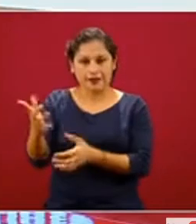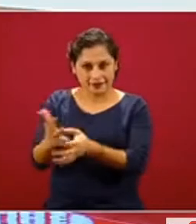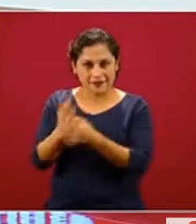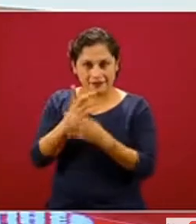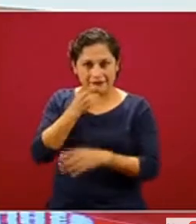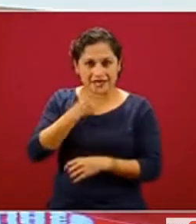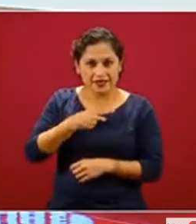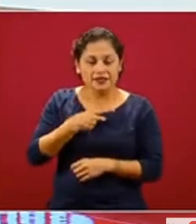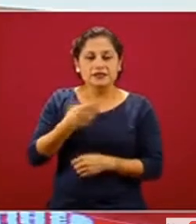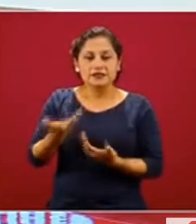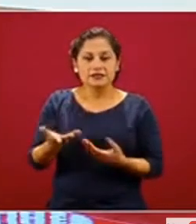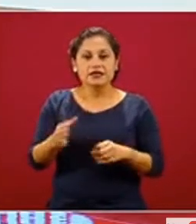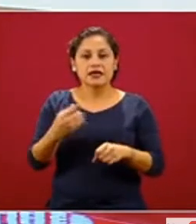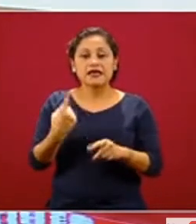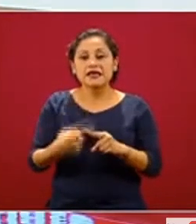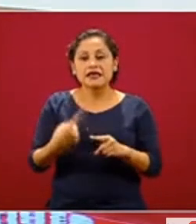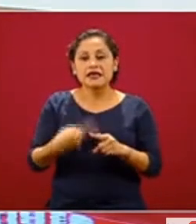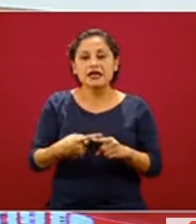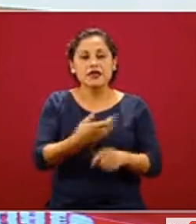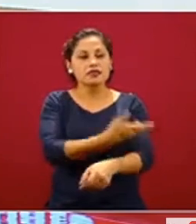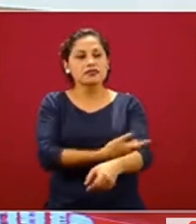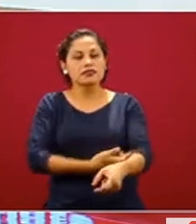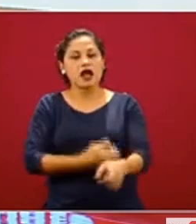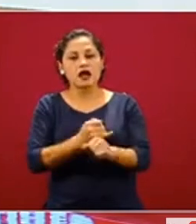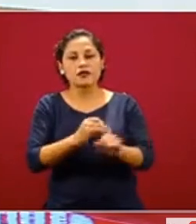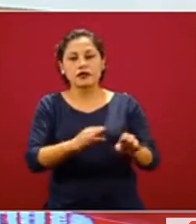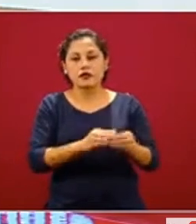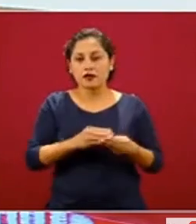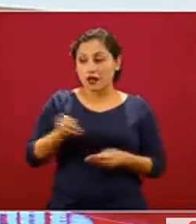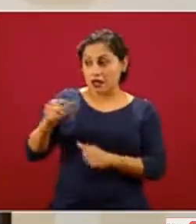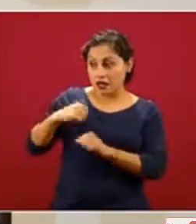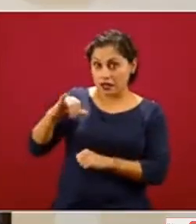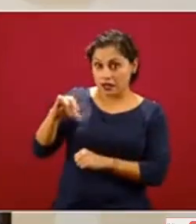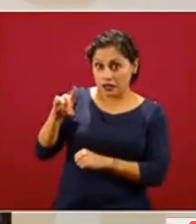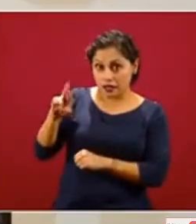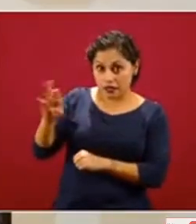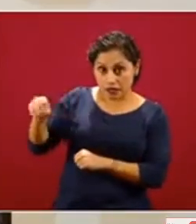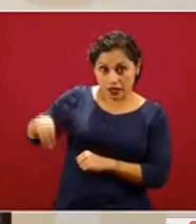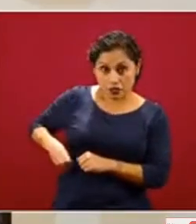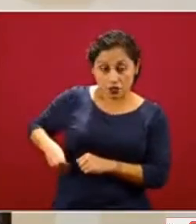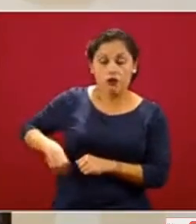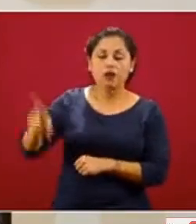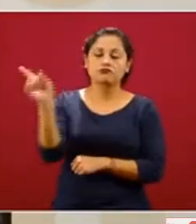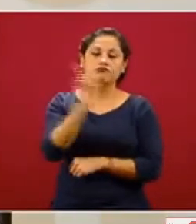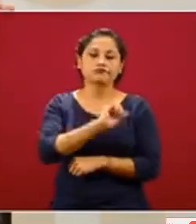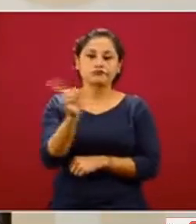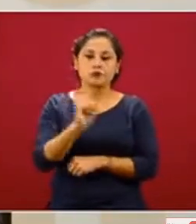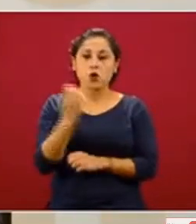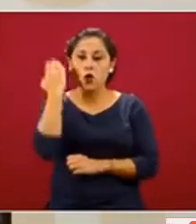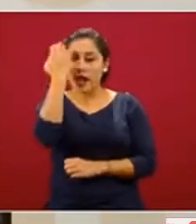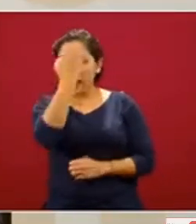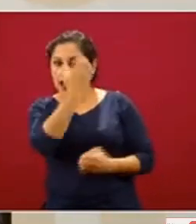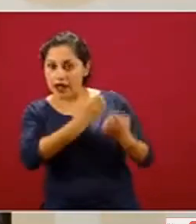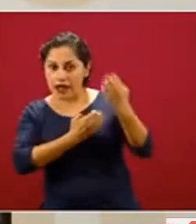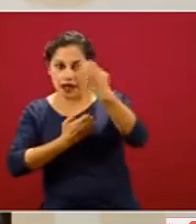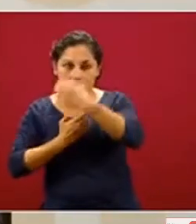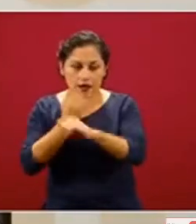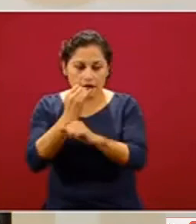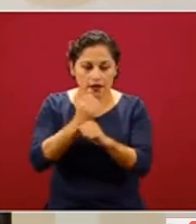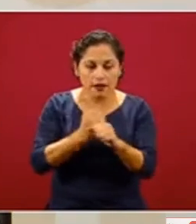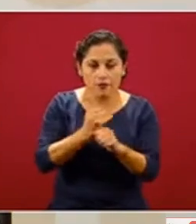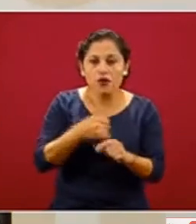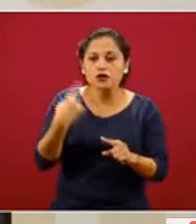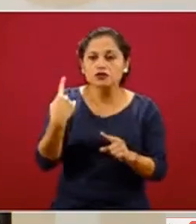es quién? ¿Quién se está tardando? No es el INDRE, no es el INDRE. Las pruebas diagnósticas se hacen en los estados en la red